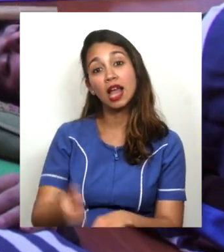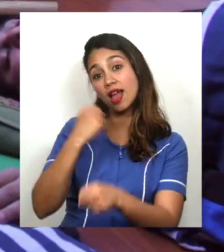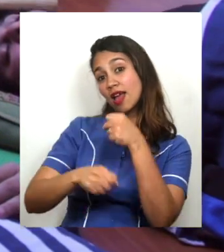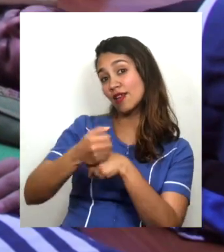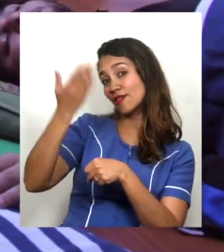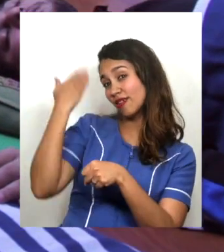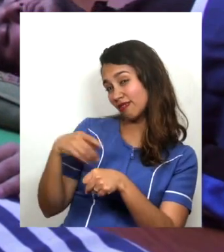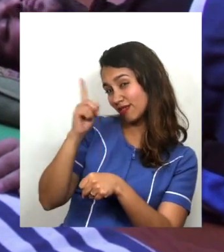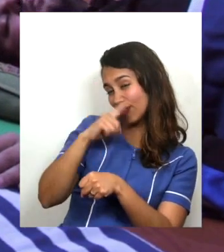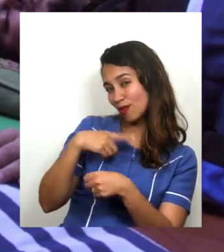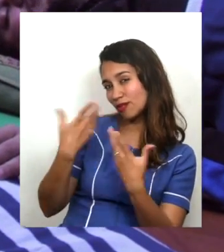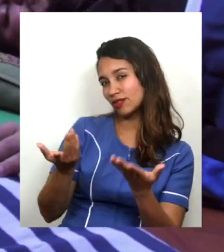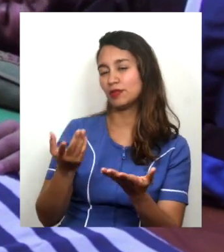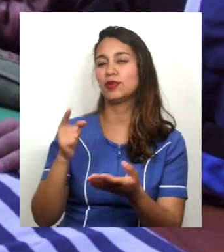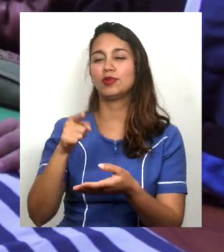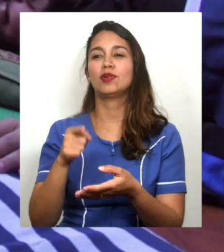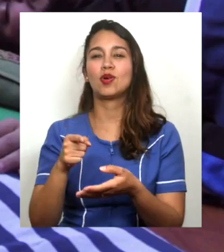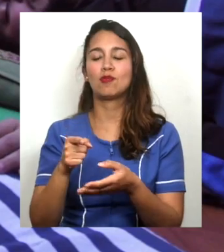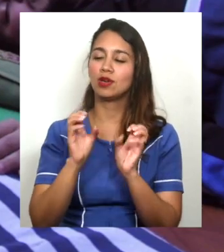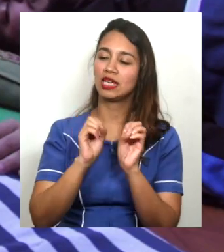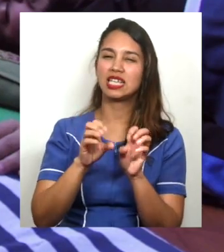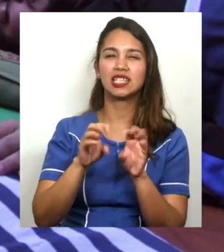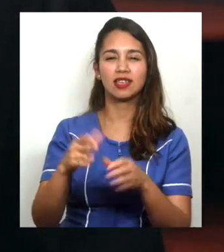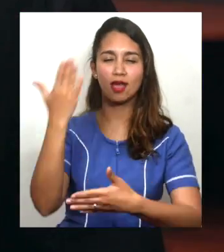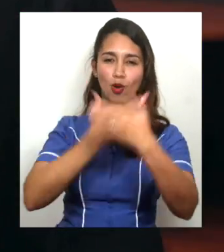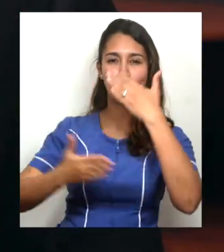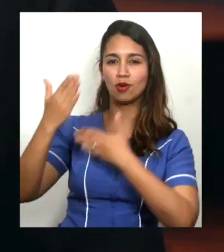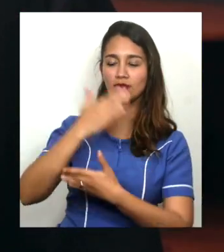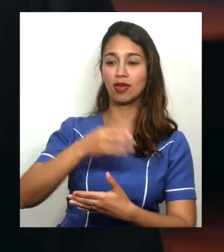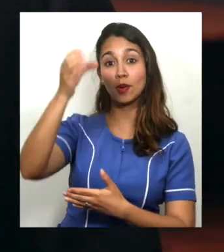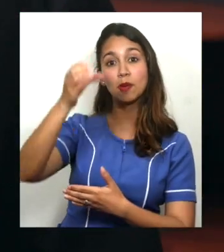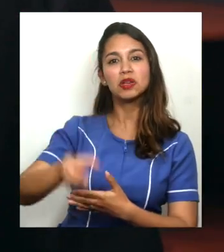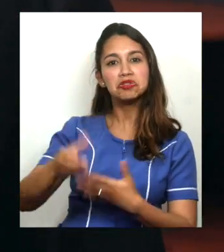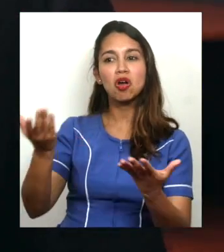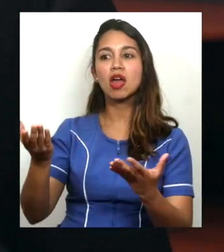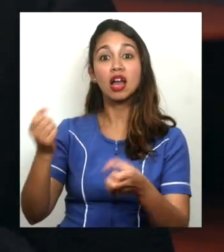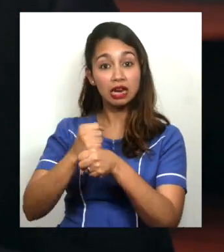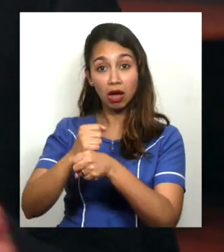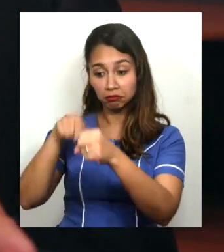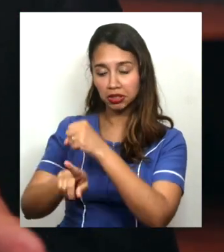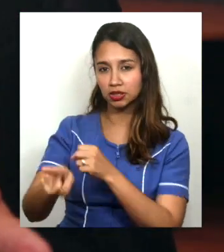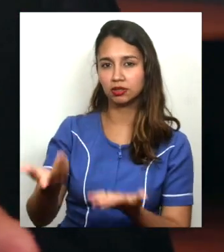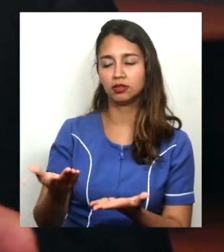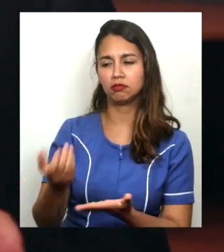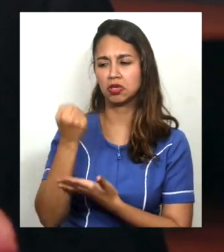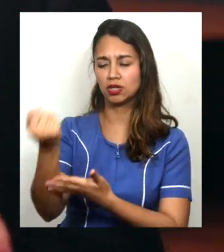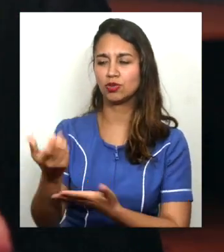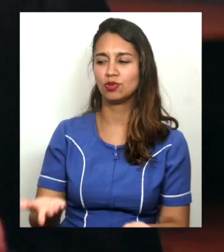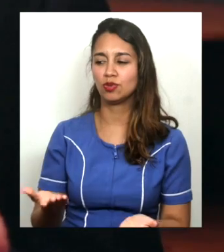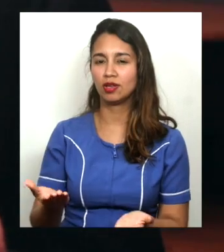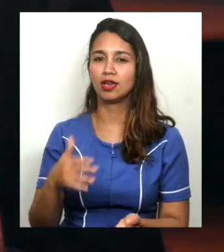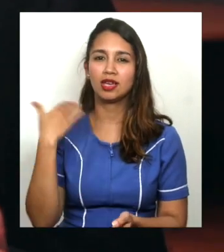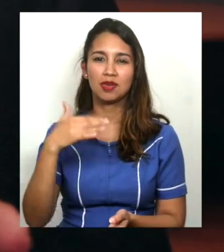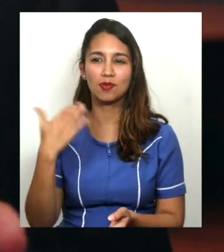Fines del año pasado comenzamos con un taller de autocuidado con 4 sesiones para el personal. Y comenzamos porque la idea es abarcar durante este